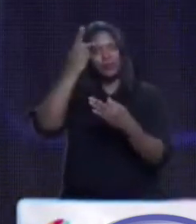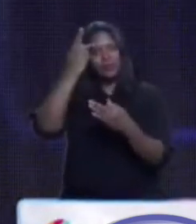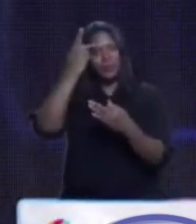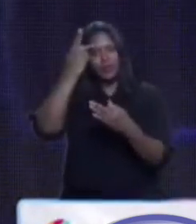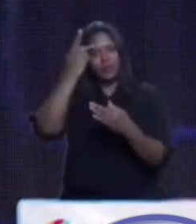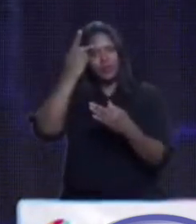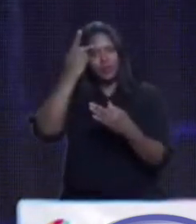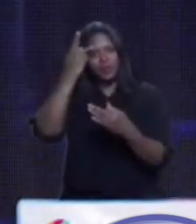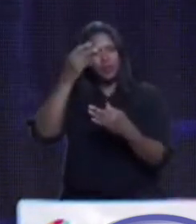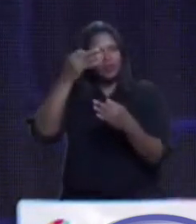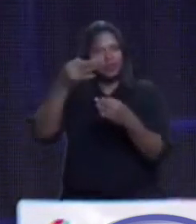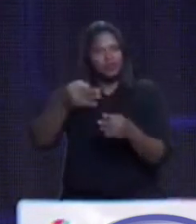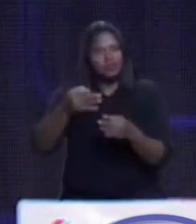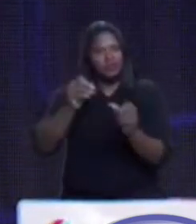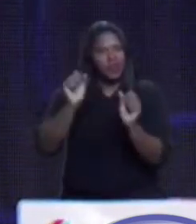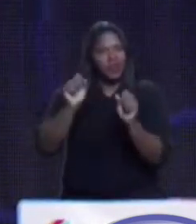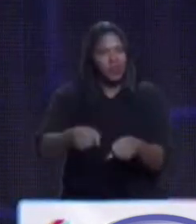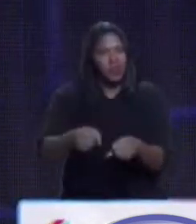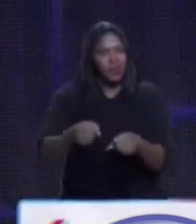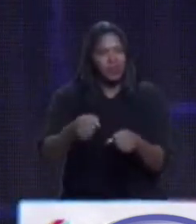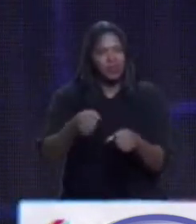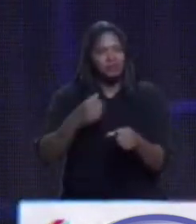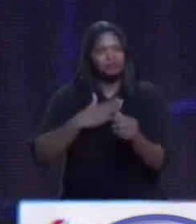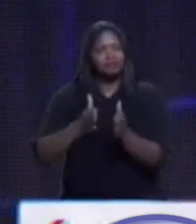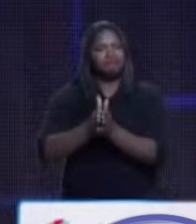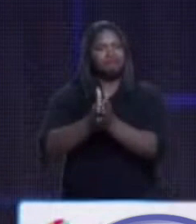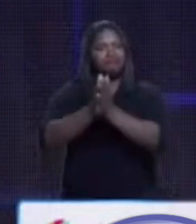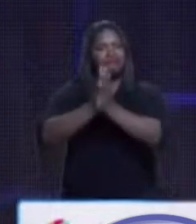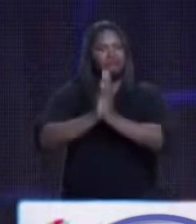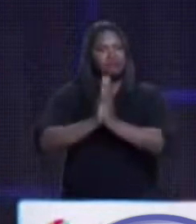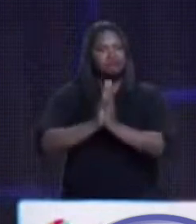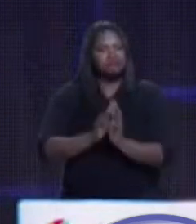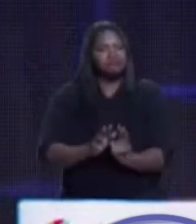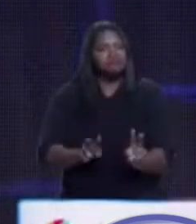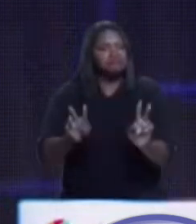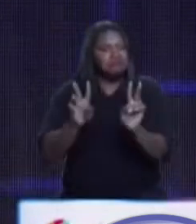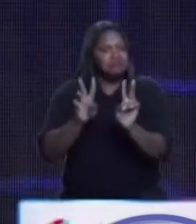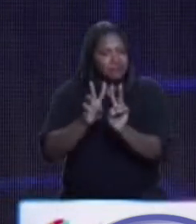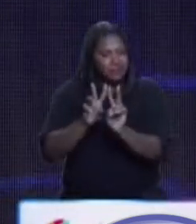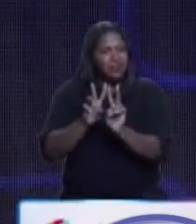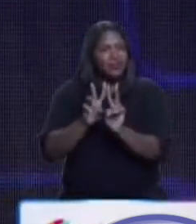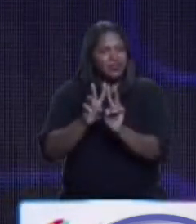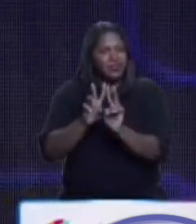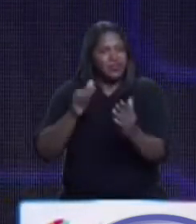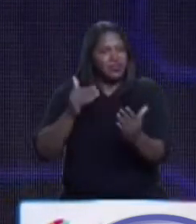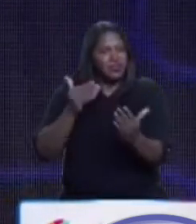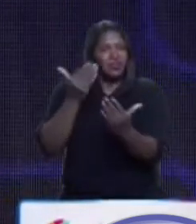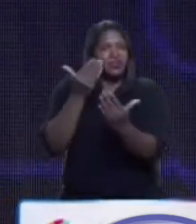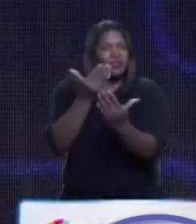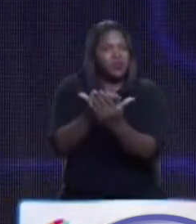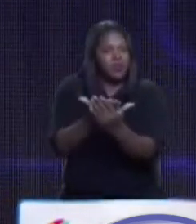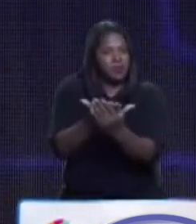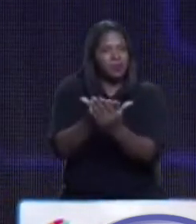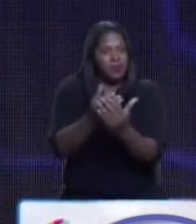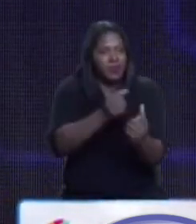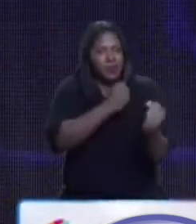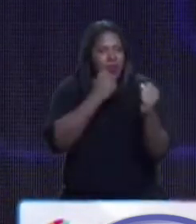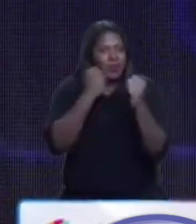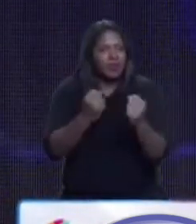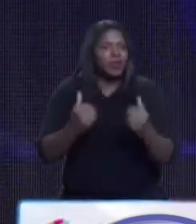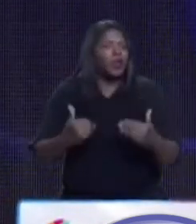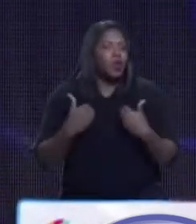público. En ese sentido, le solicito a los capitaleños que valoren esta propuesta, que le acompaña no solo la energía propia de la